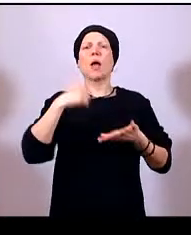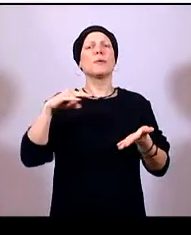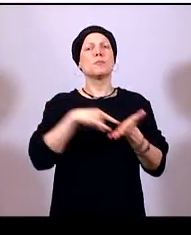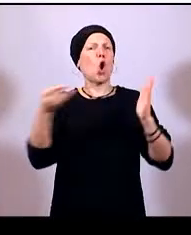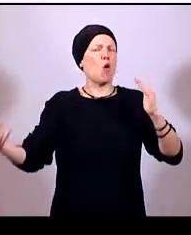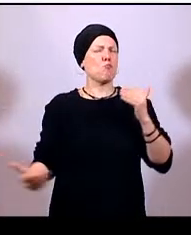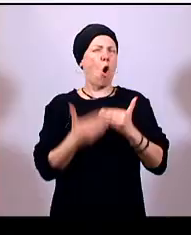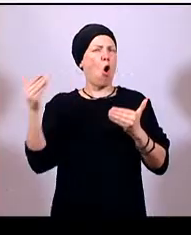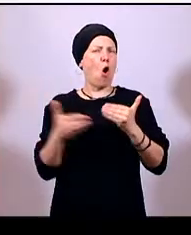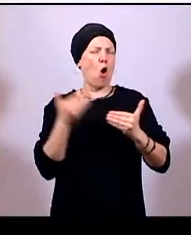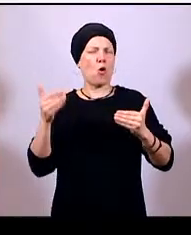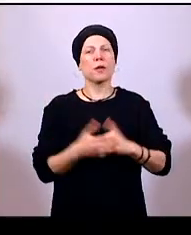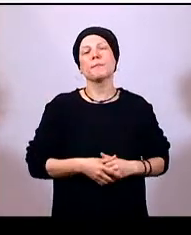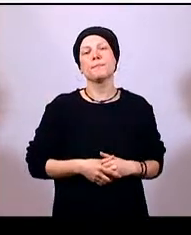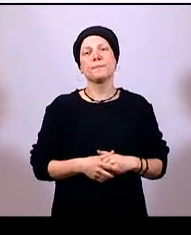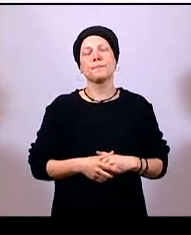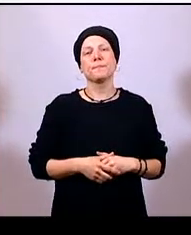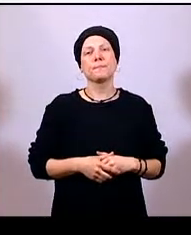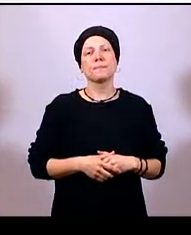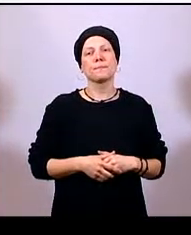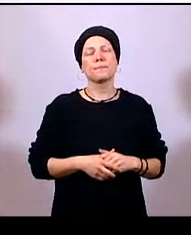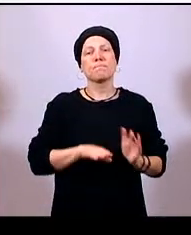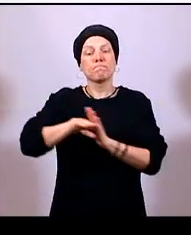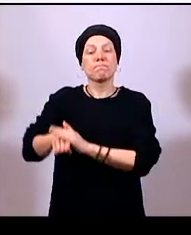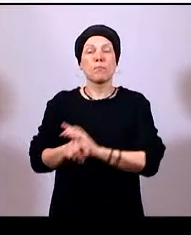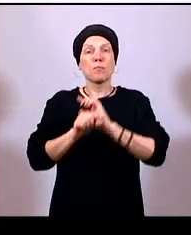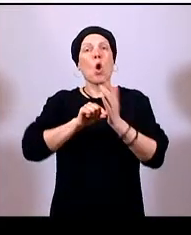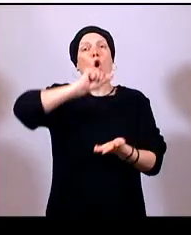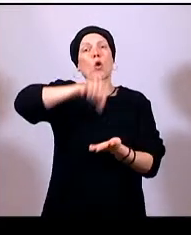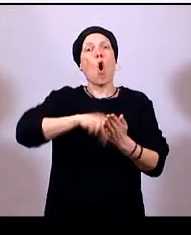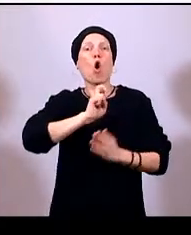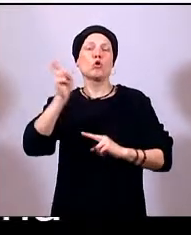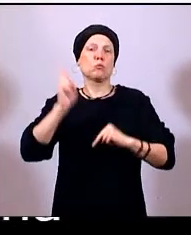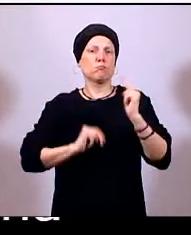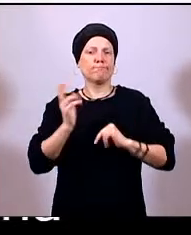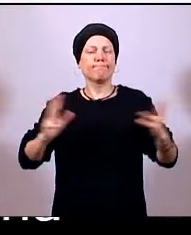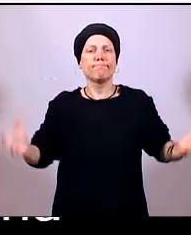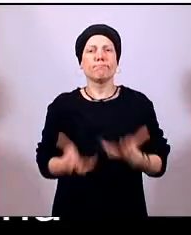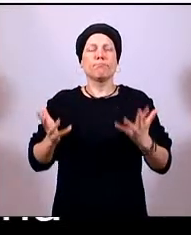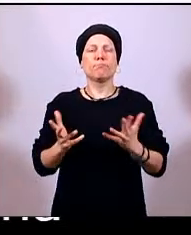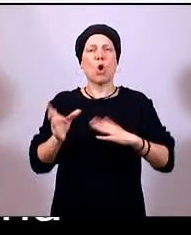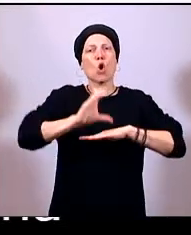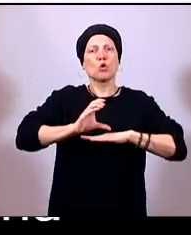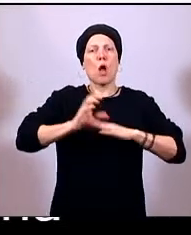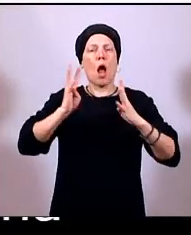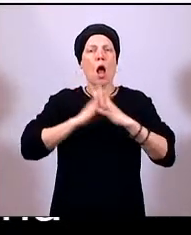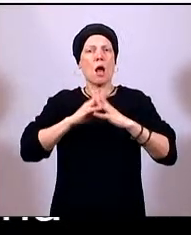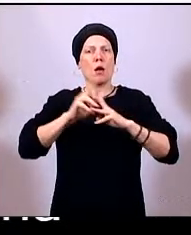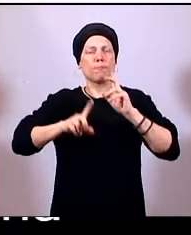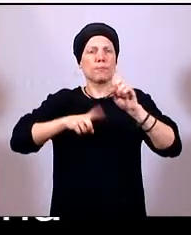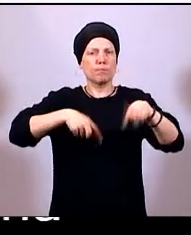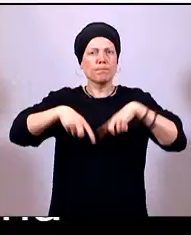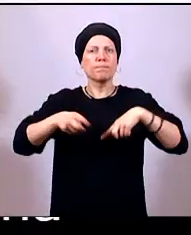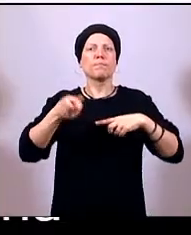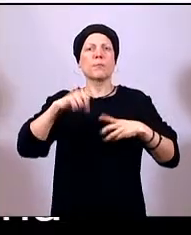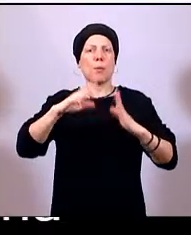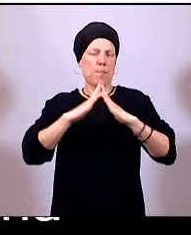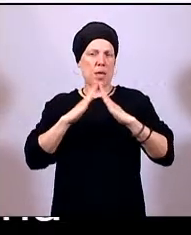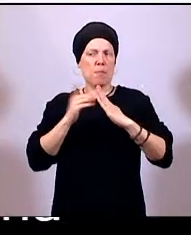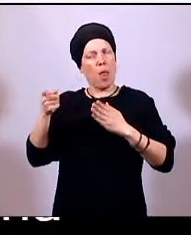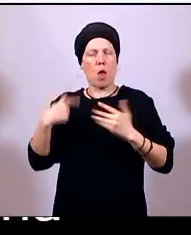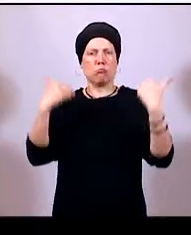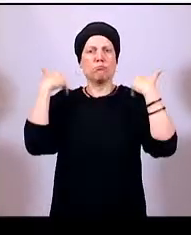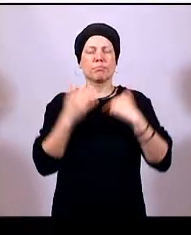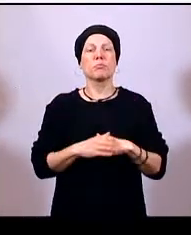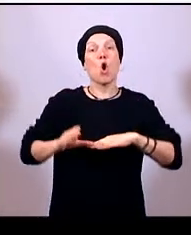generación. Y seguimos con la contratación de otra obra impulsada por la Consejería de Infraestructura, Transporte y Vivienda.